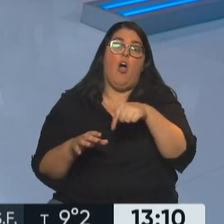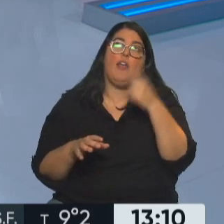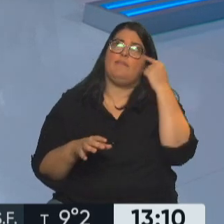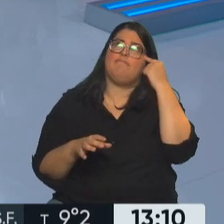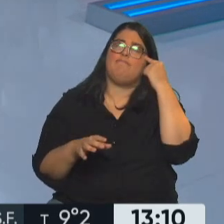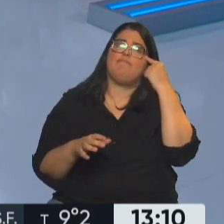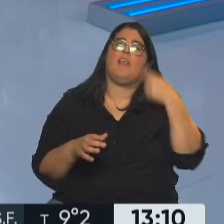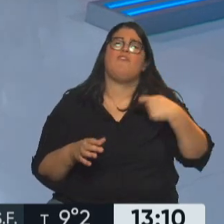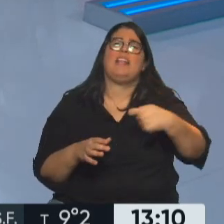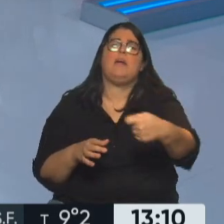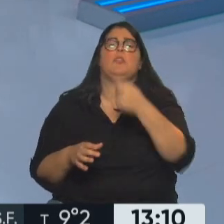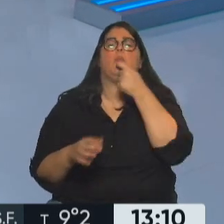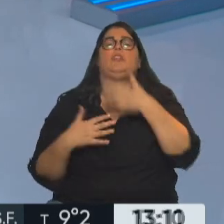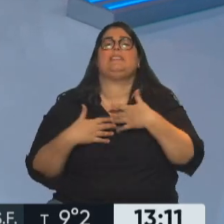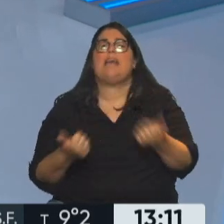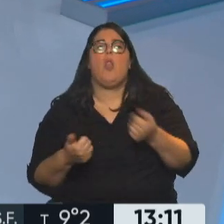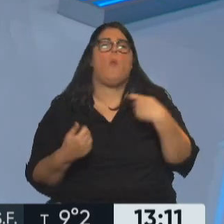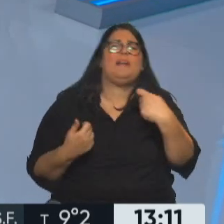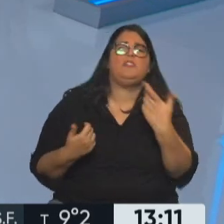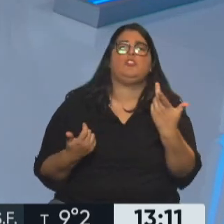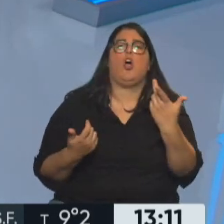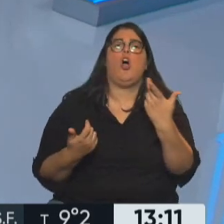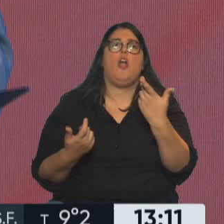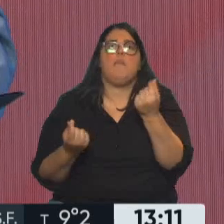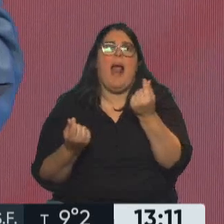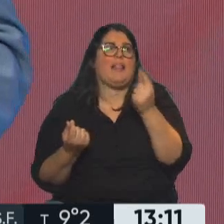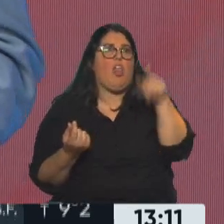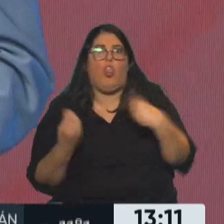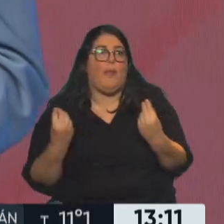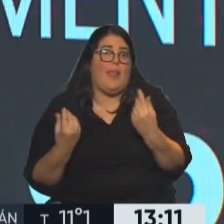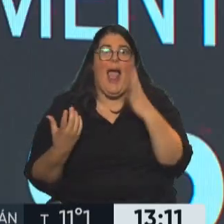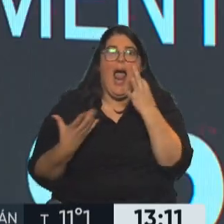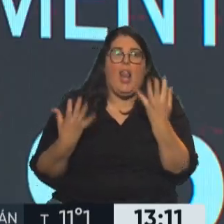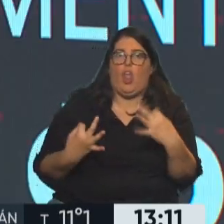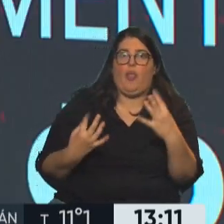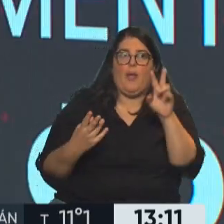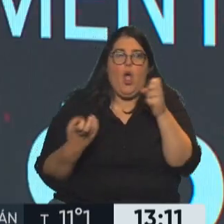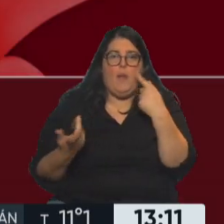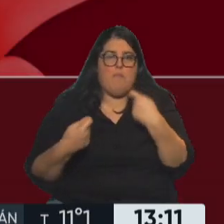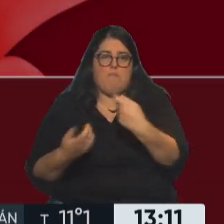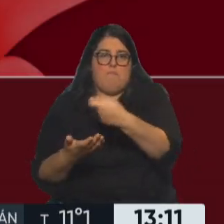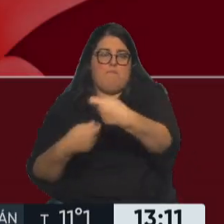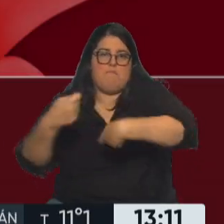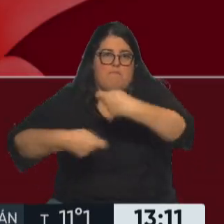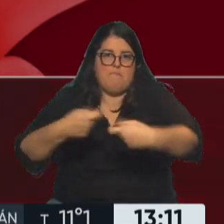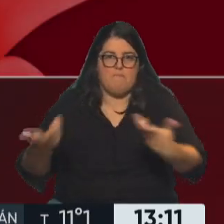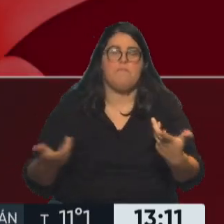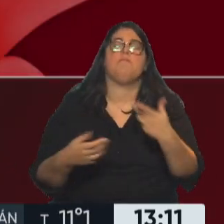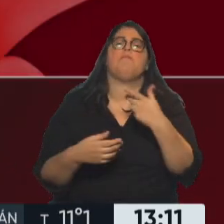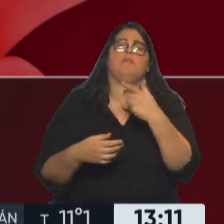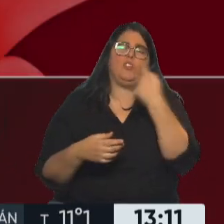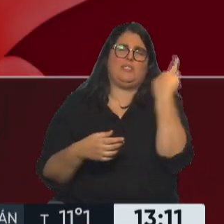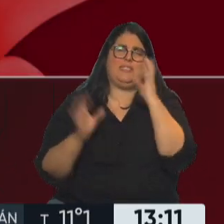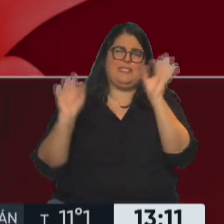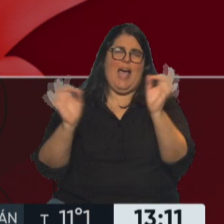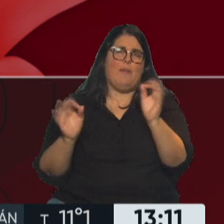cosas, porque la reforma de salud, las pensiones... Bueno, de algún lado tiene que salir el dinero, ¿no? Exactamente, de algún lado tiene que salir el dinero, y se sabe desde el principio que